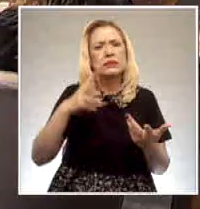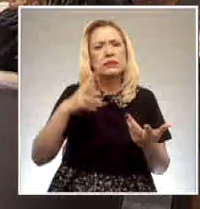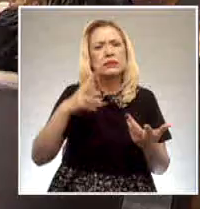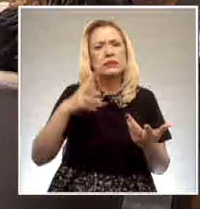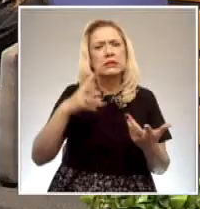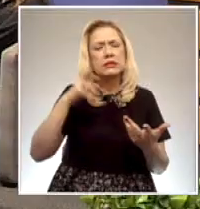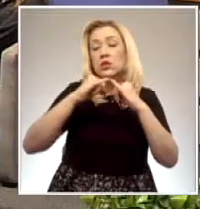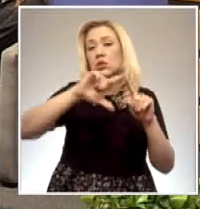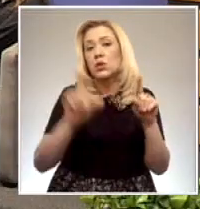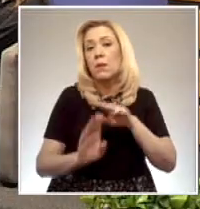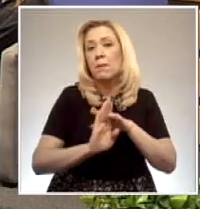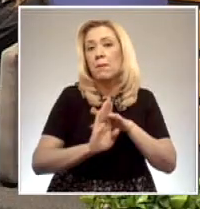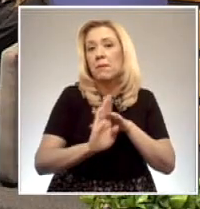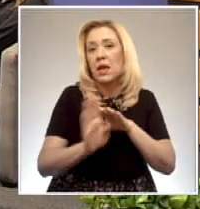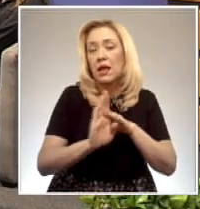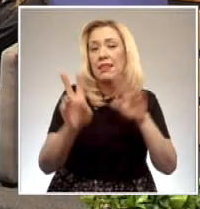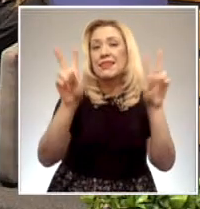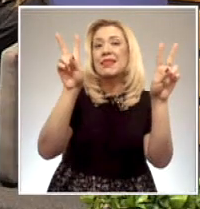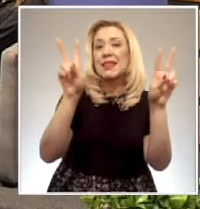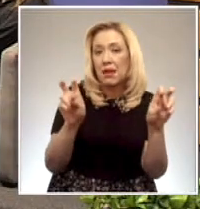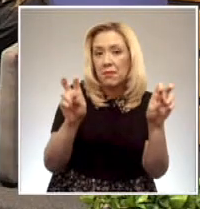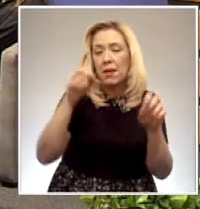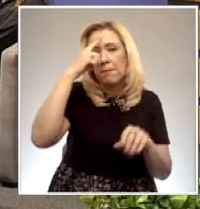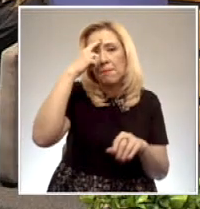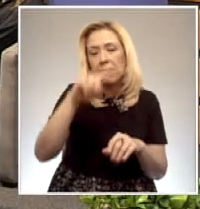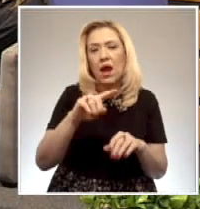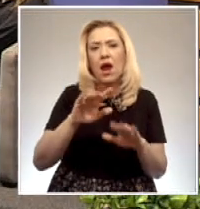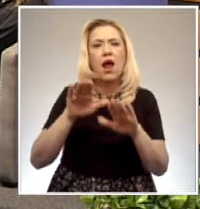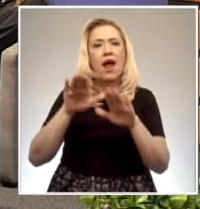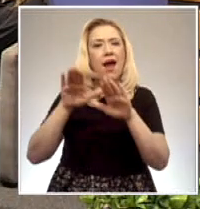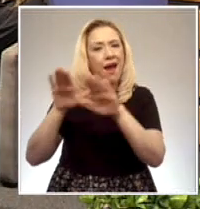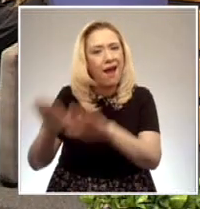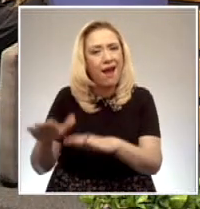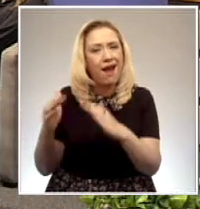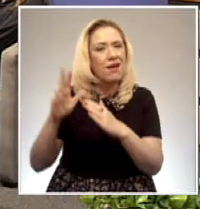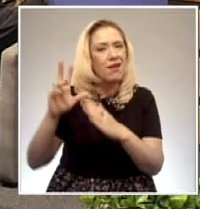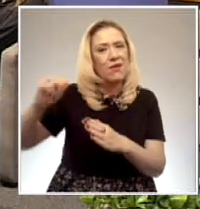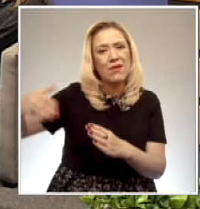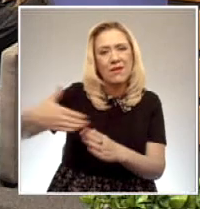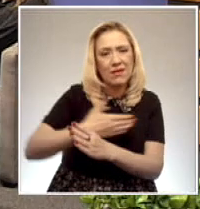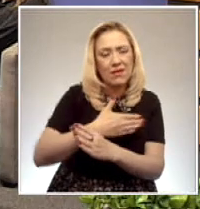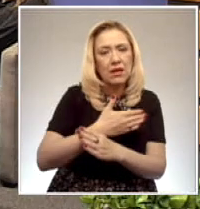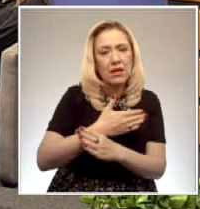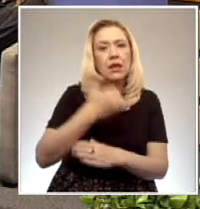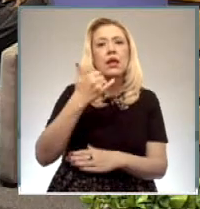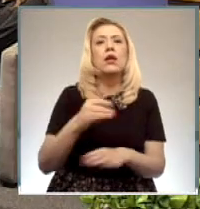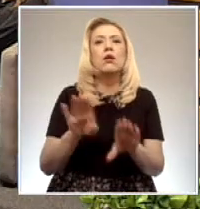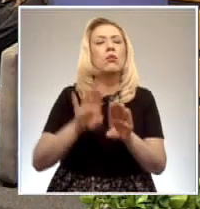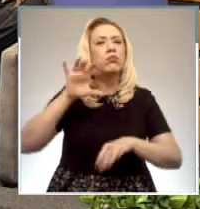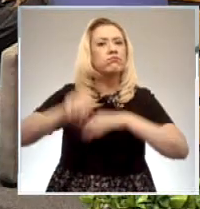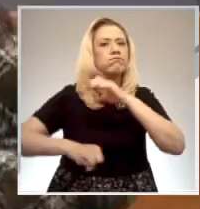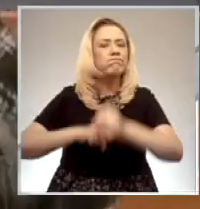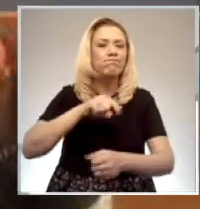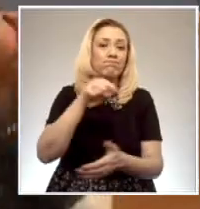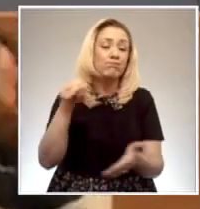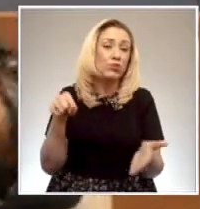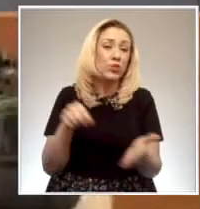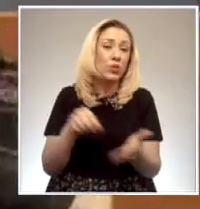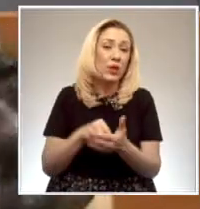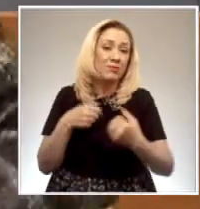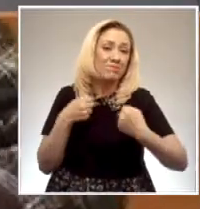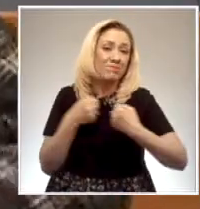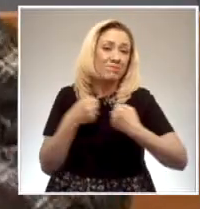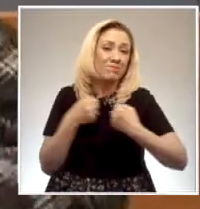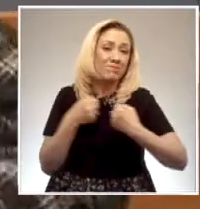Instituto Nacional de Migración, el programa Quédate en Casa y el plazo de detención en estaciones migratorias. Se